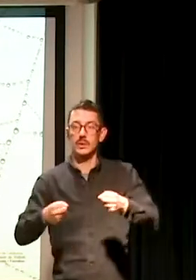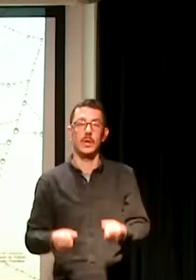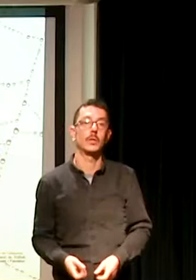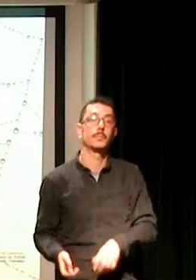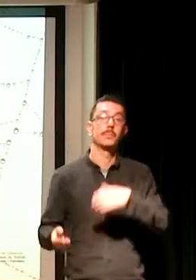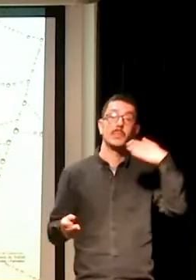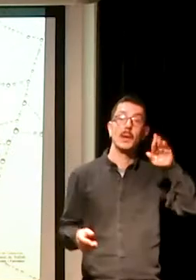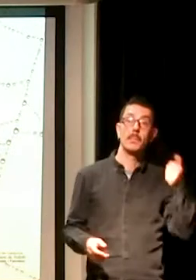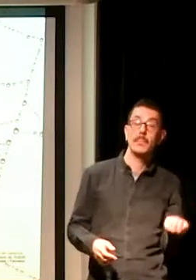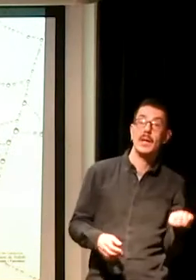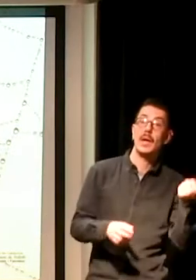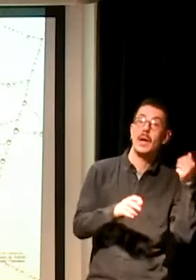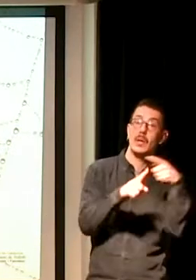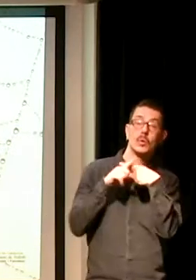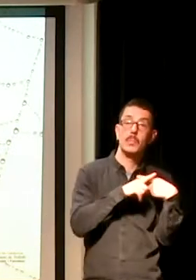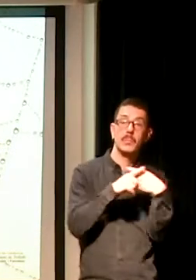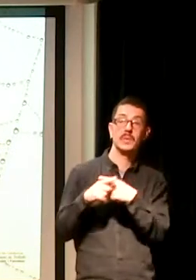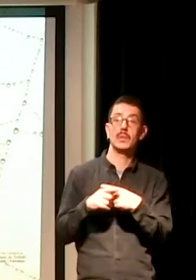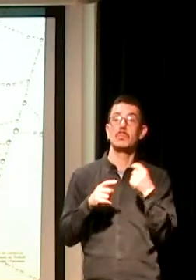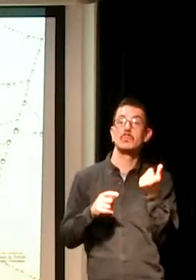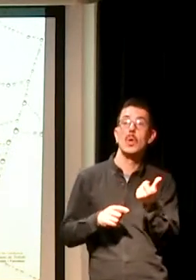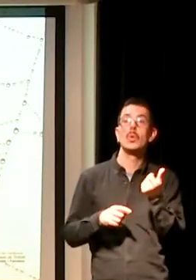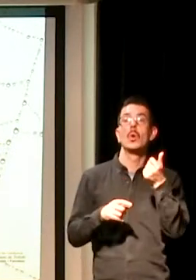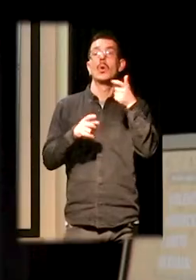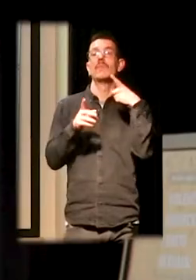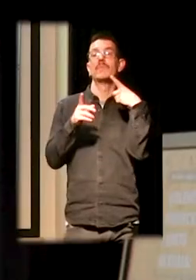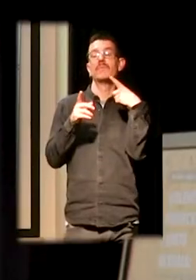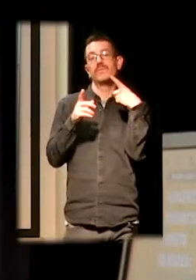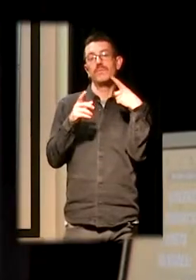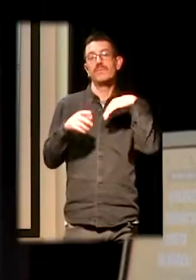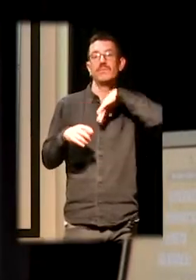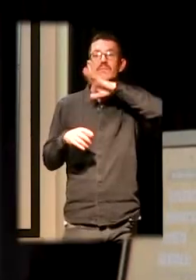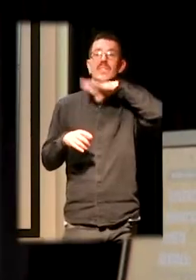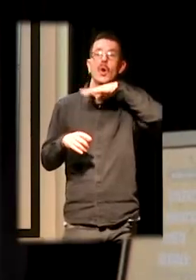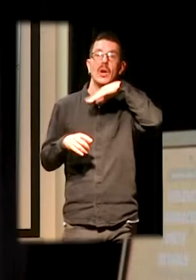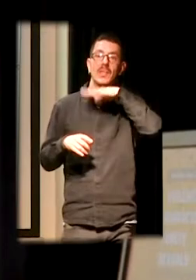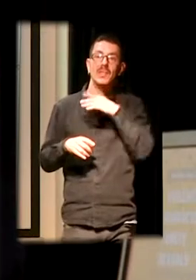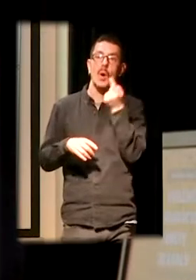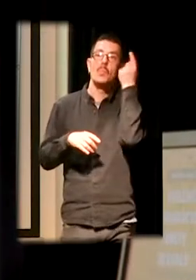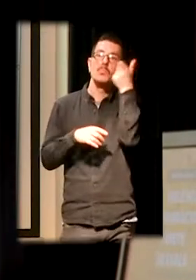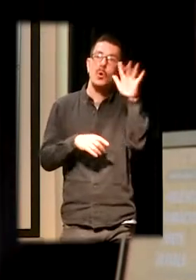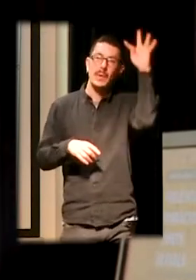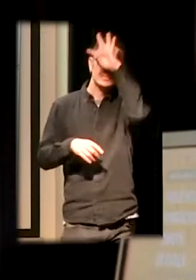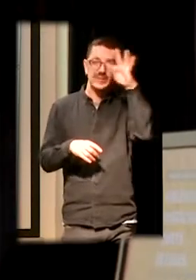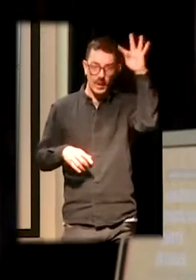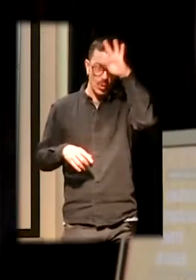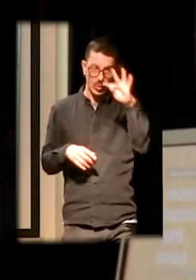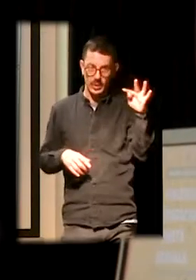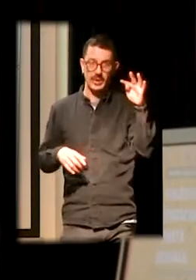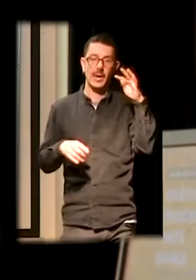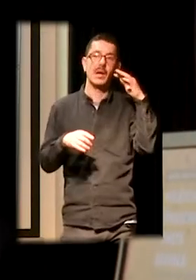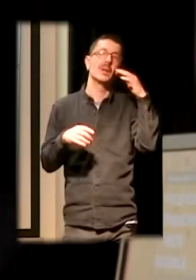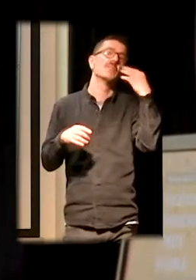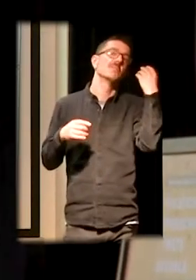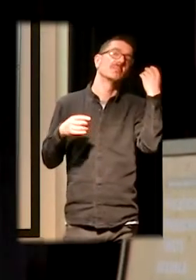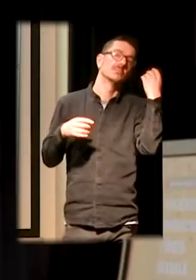que una violencia más epistemológica, vamos a ponernos teórica, cuando habla de la homogenización y de no visibilizar